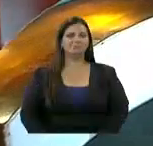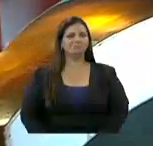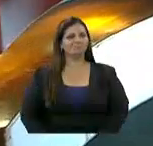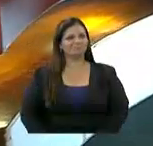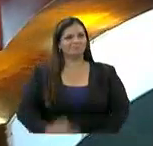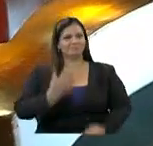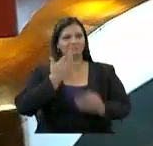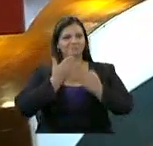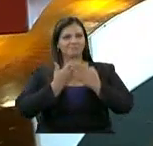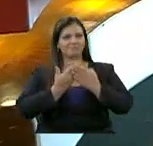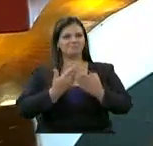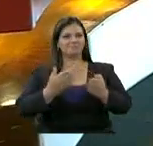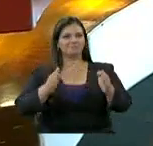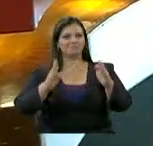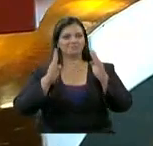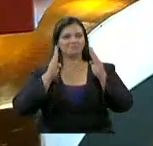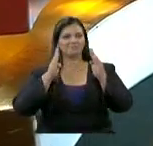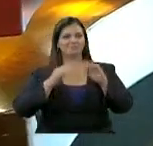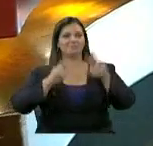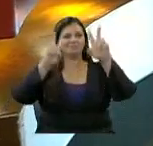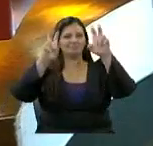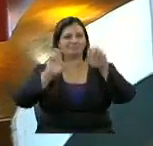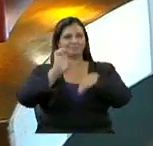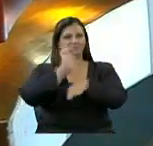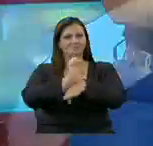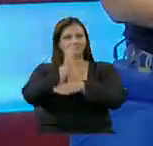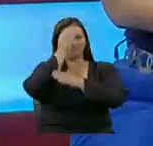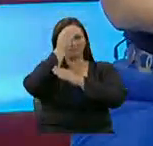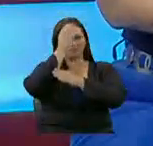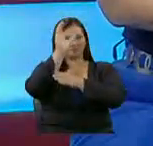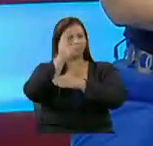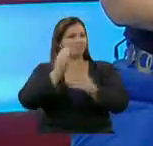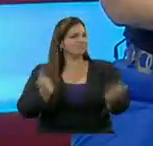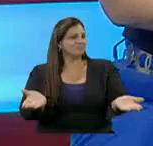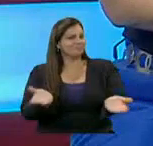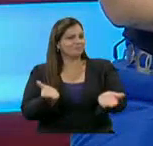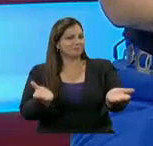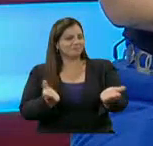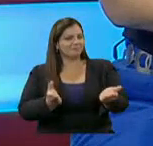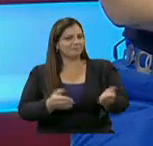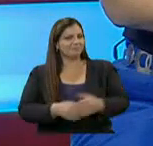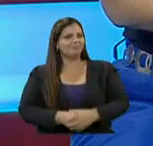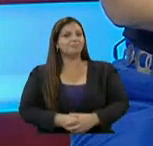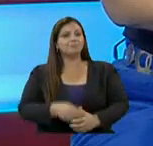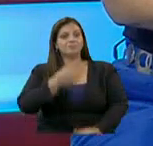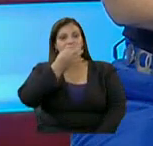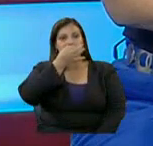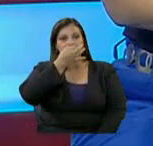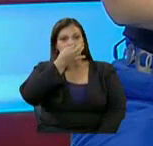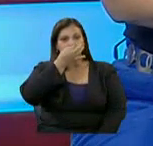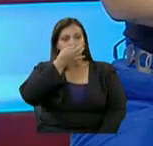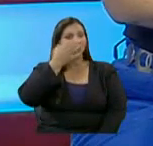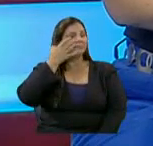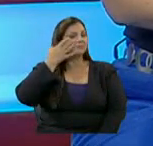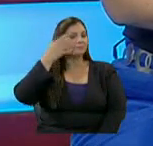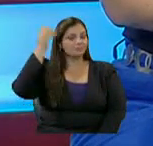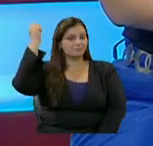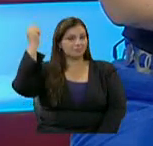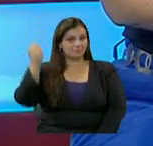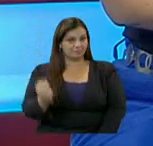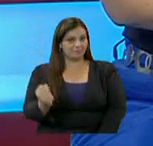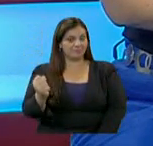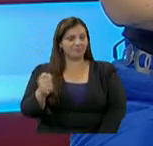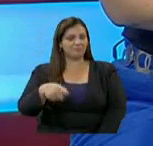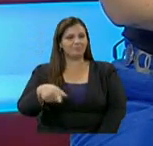Por continuar en nuestra sintonía, nuestra nota intercultural nos lleva a conocer acerca de las prácticas chamánicas que son parte